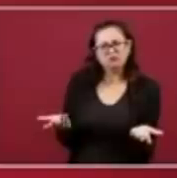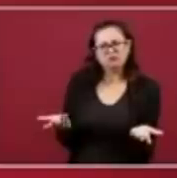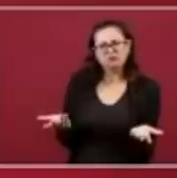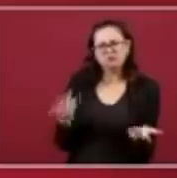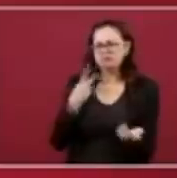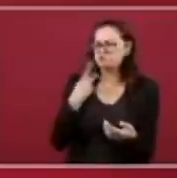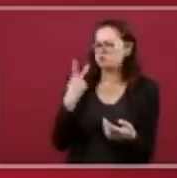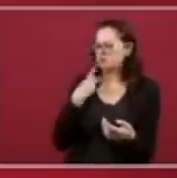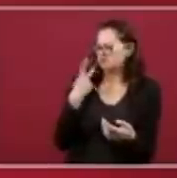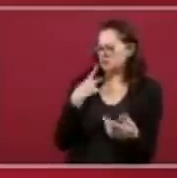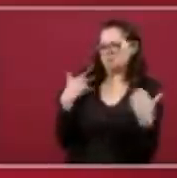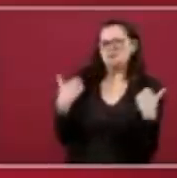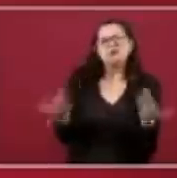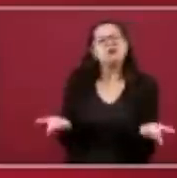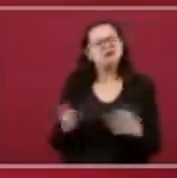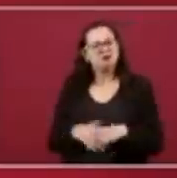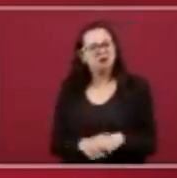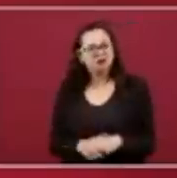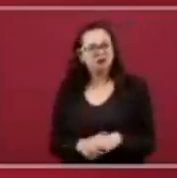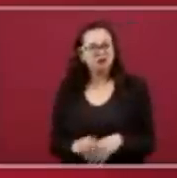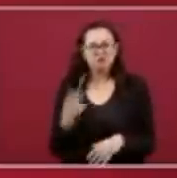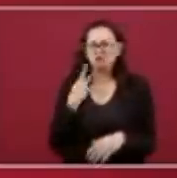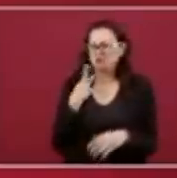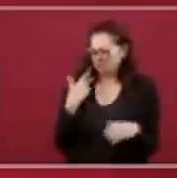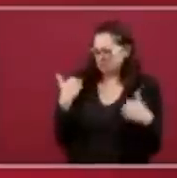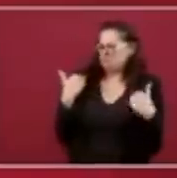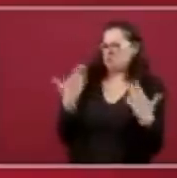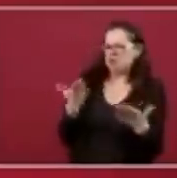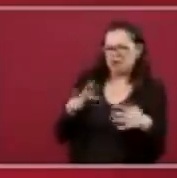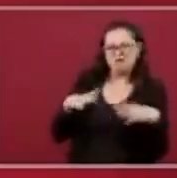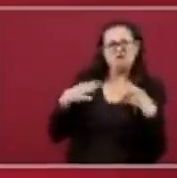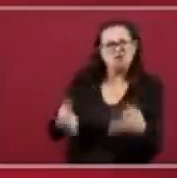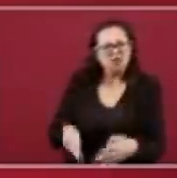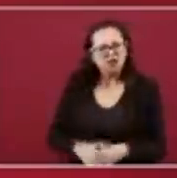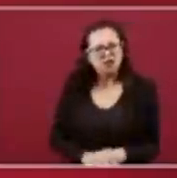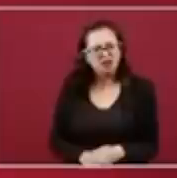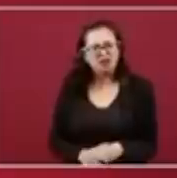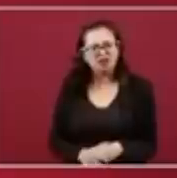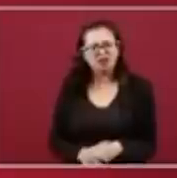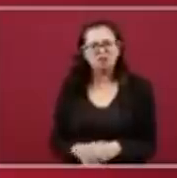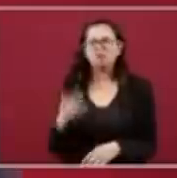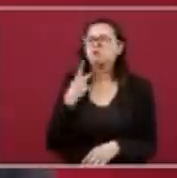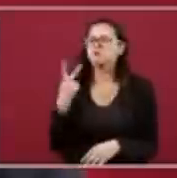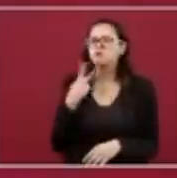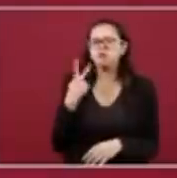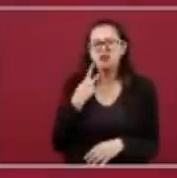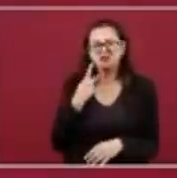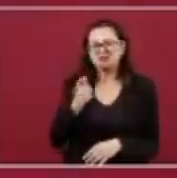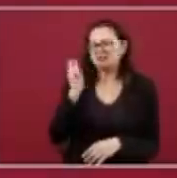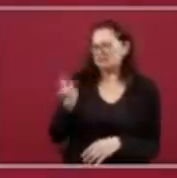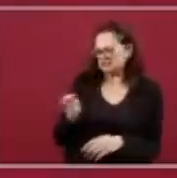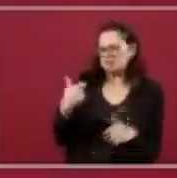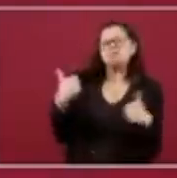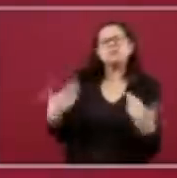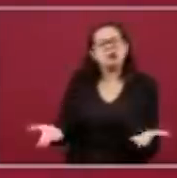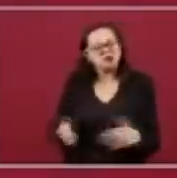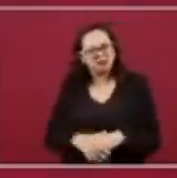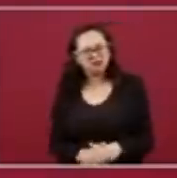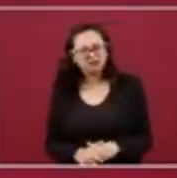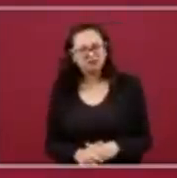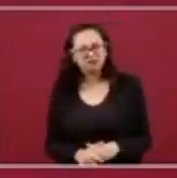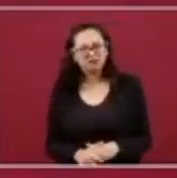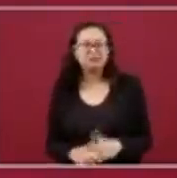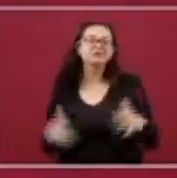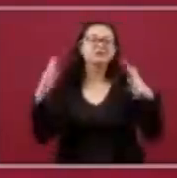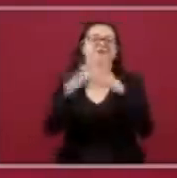fundó la política? ¿Para qué se creó la política? ¿Para qué es la política, entre otras cosas? Para